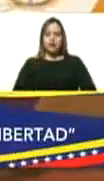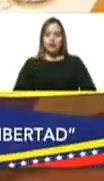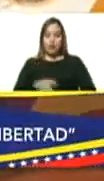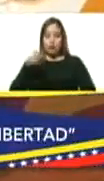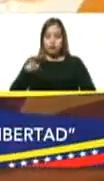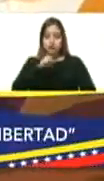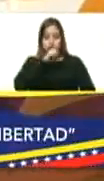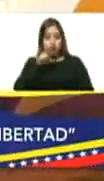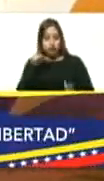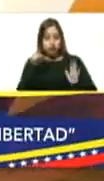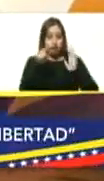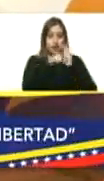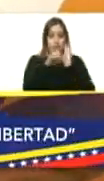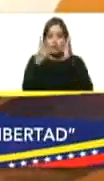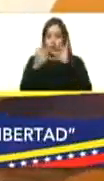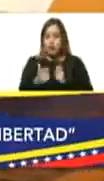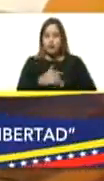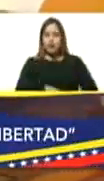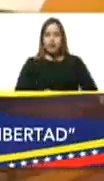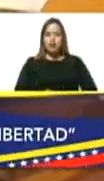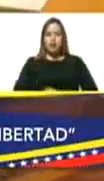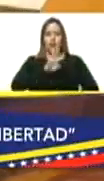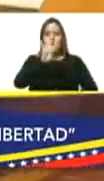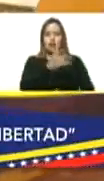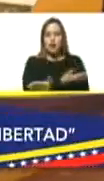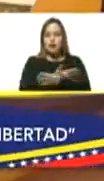venido revelando, presidente, hito